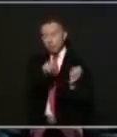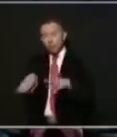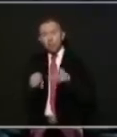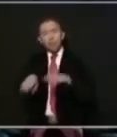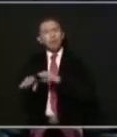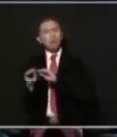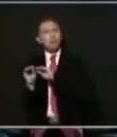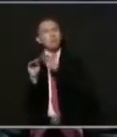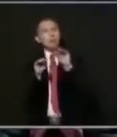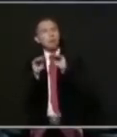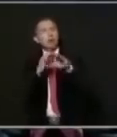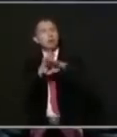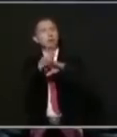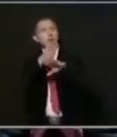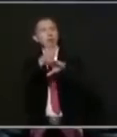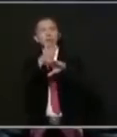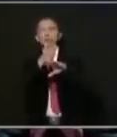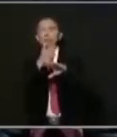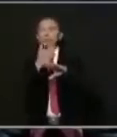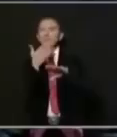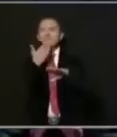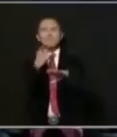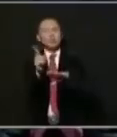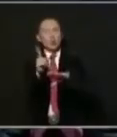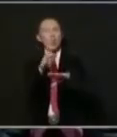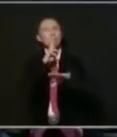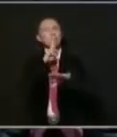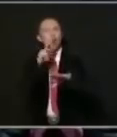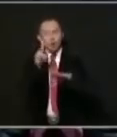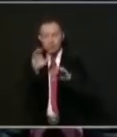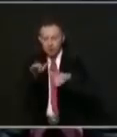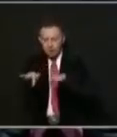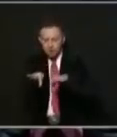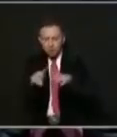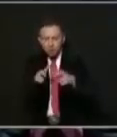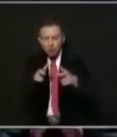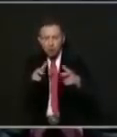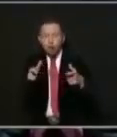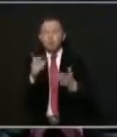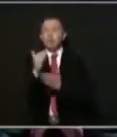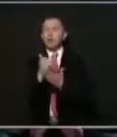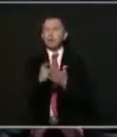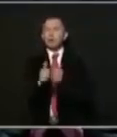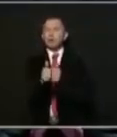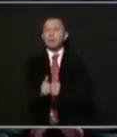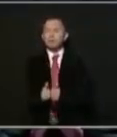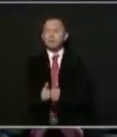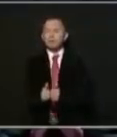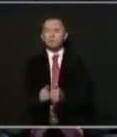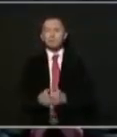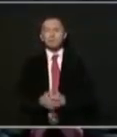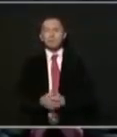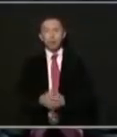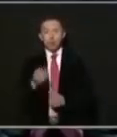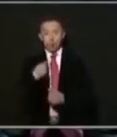no las medidas coercitivas. Como nos comprometimos,